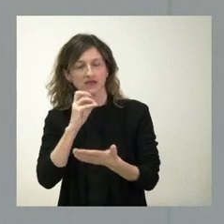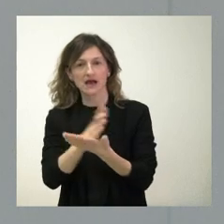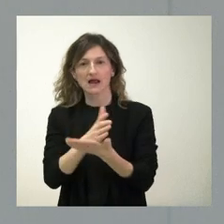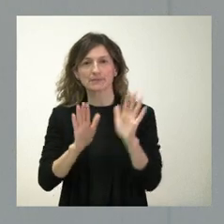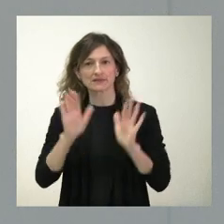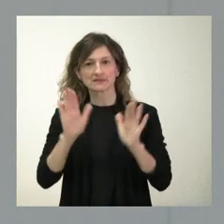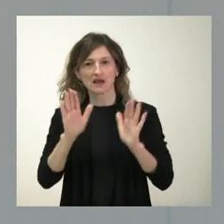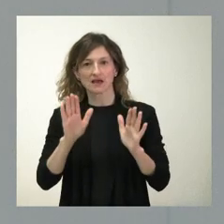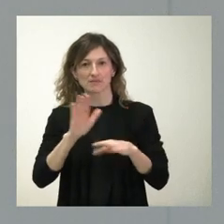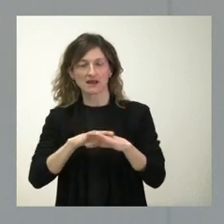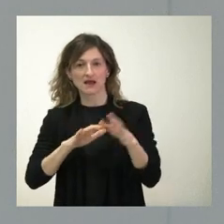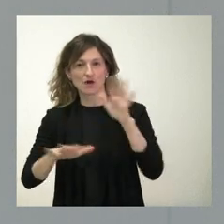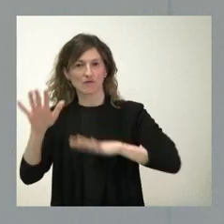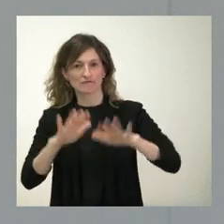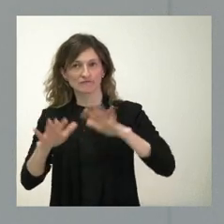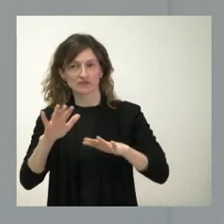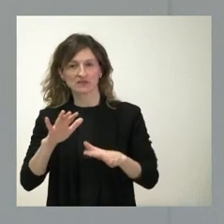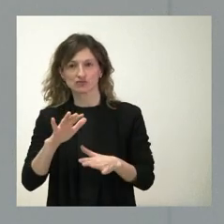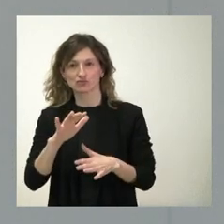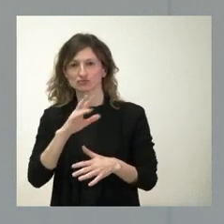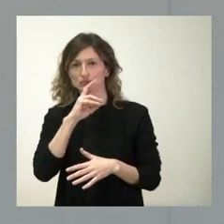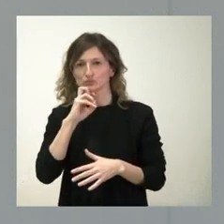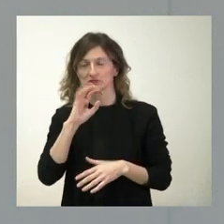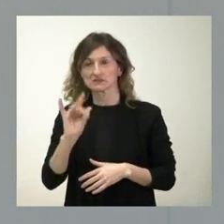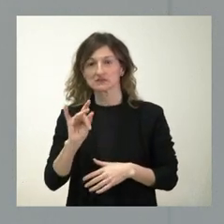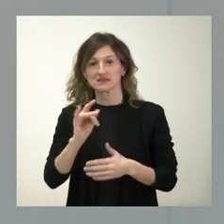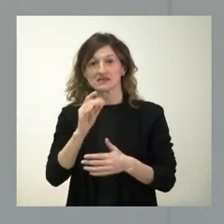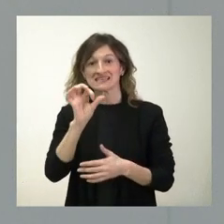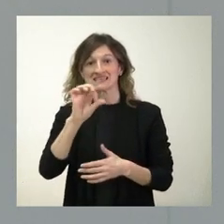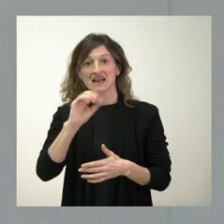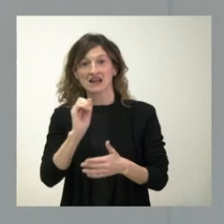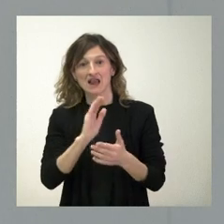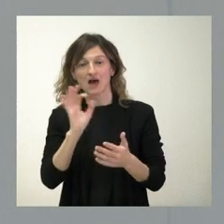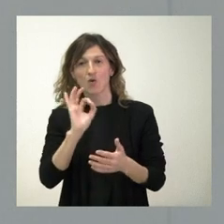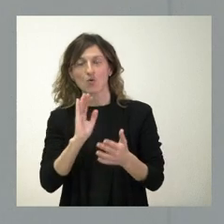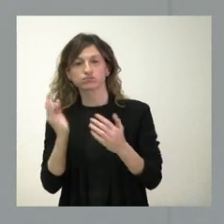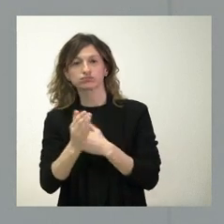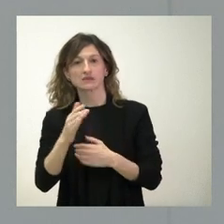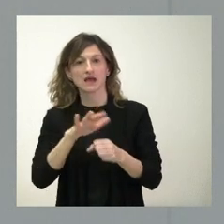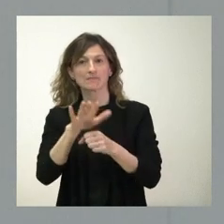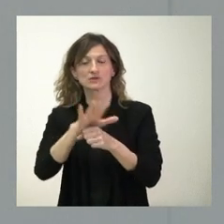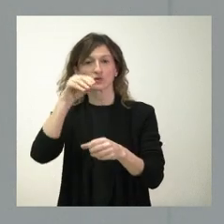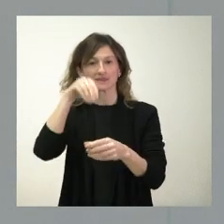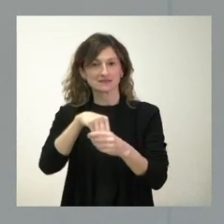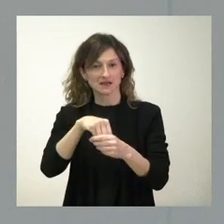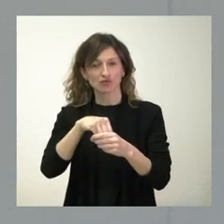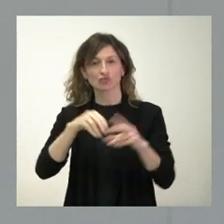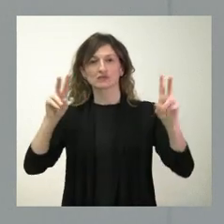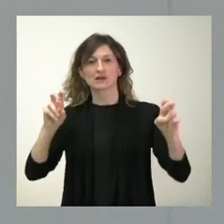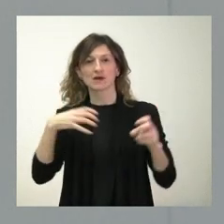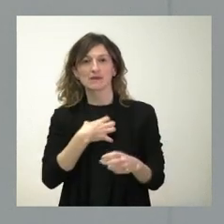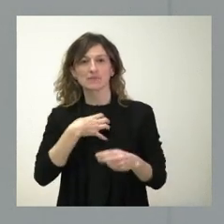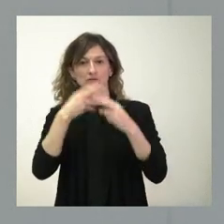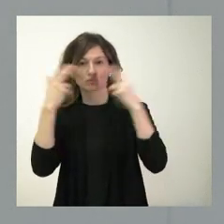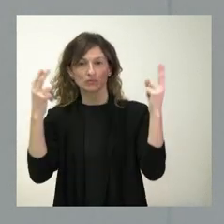estos conflictos, como les digo, bien a través del SERLA o bien a través del ámbito interno por parte de los empleados